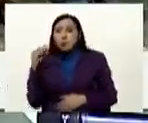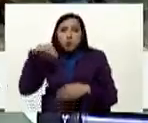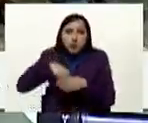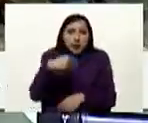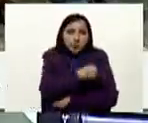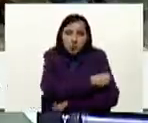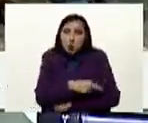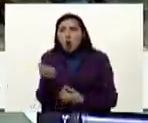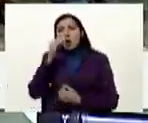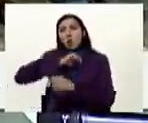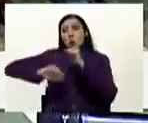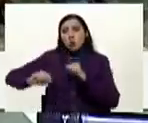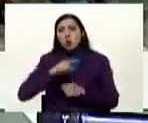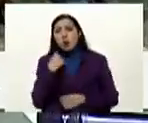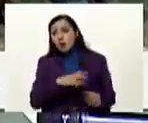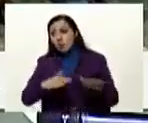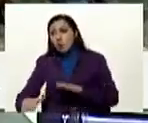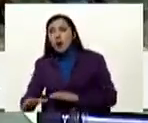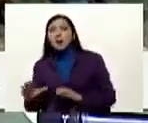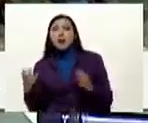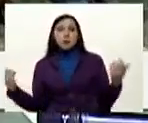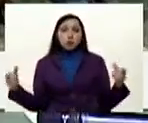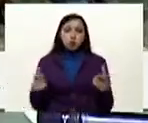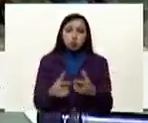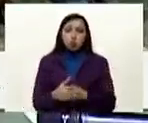de la mortalidad, además de buena